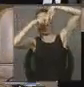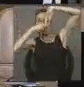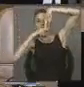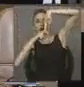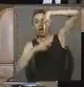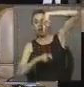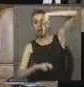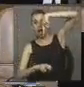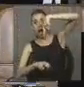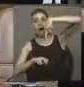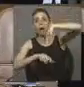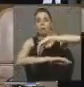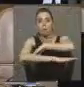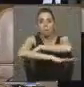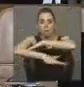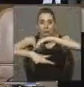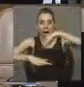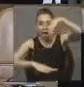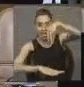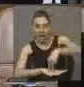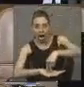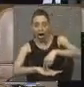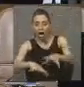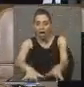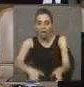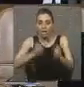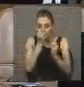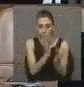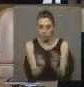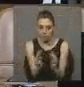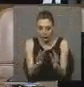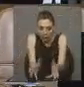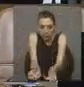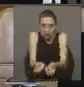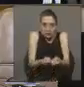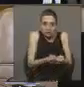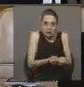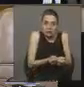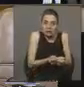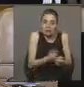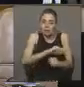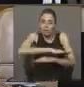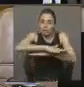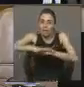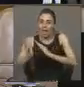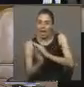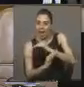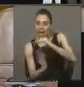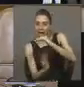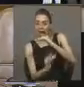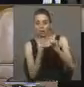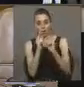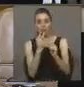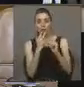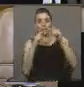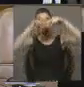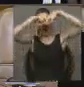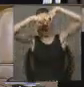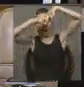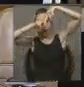el recurso alga. Estamos hablando de un esfuerzo que implica un riesgo de vida, pero lo